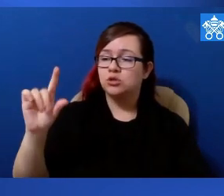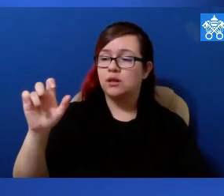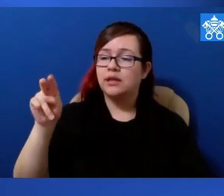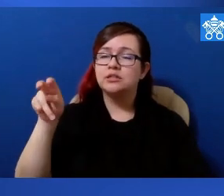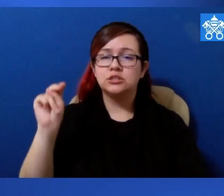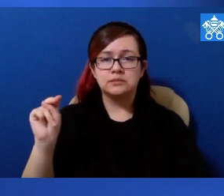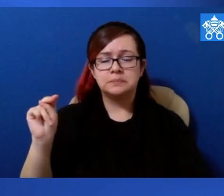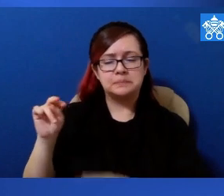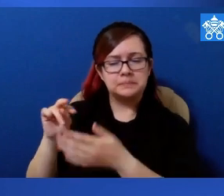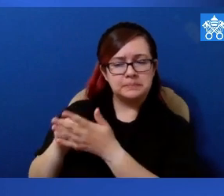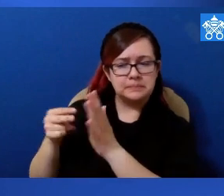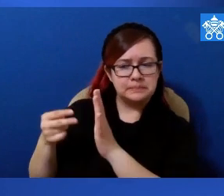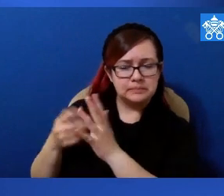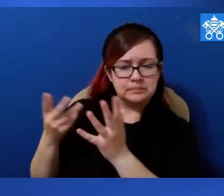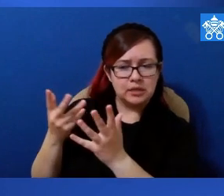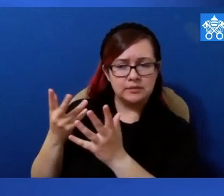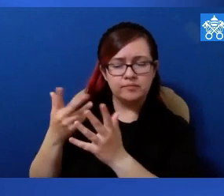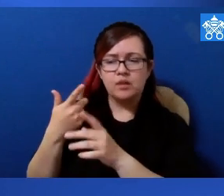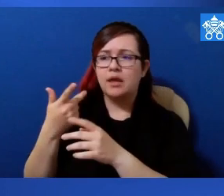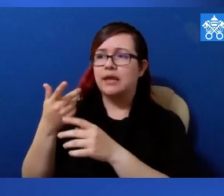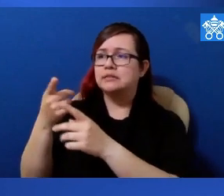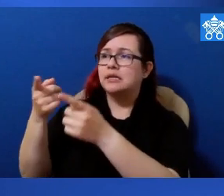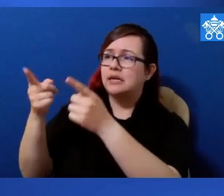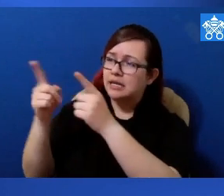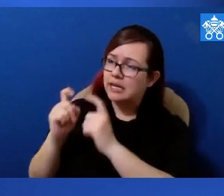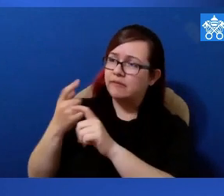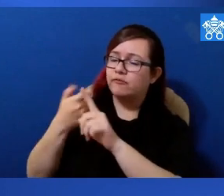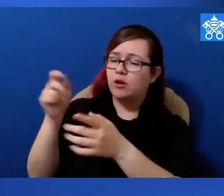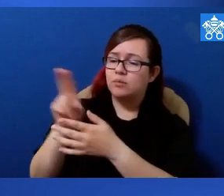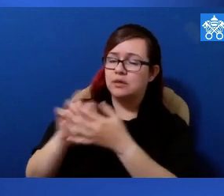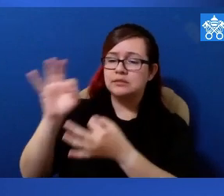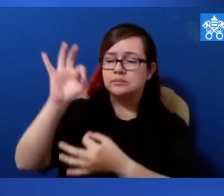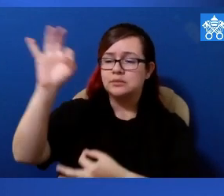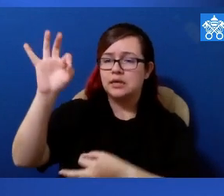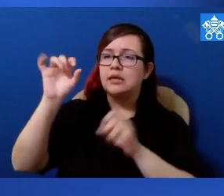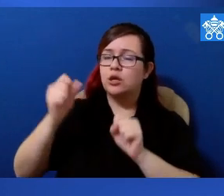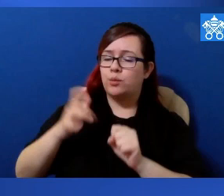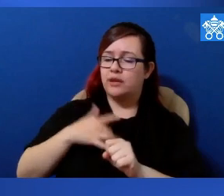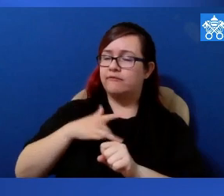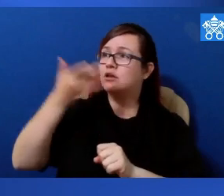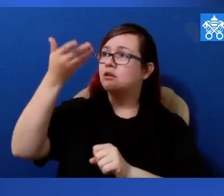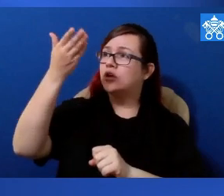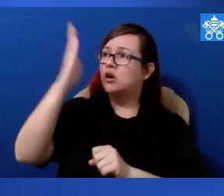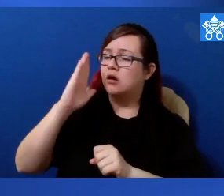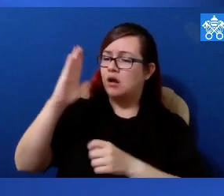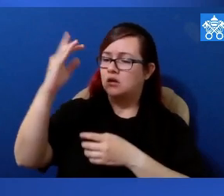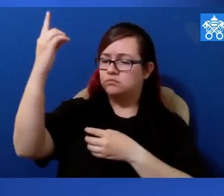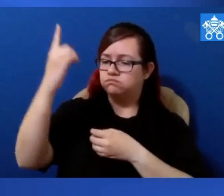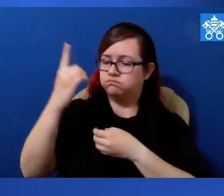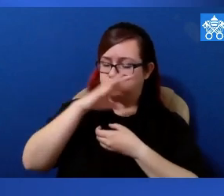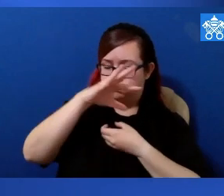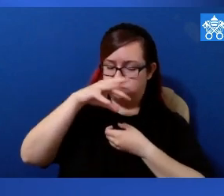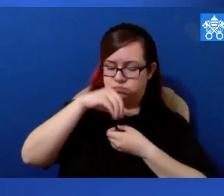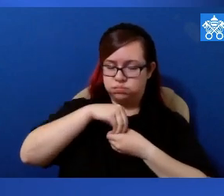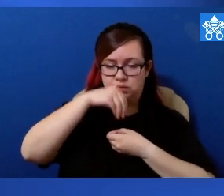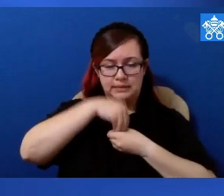consolación. La consolación espiritual es un don del Espíritu Santo que nos hace experimentar la presencia